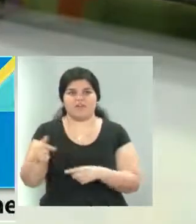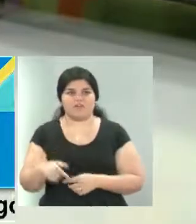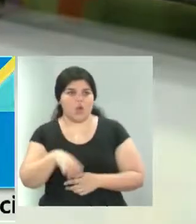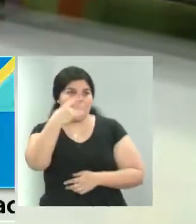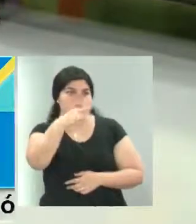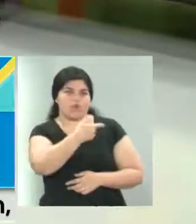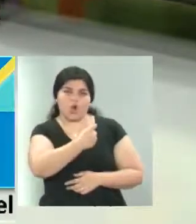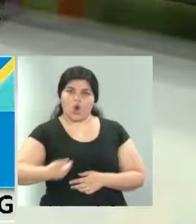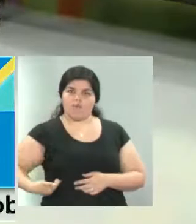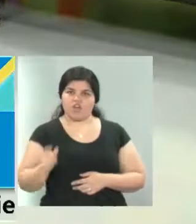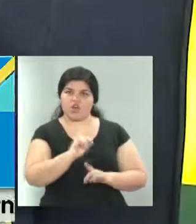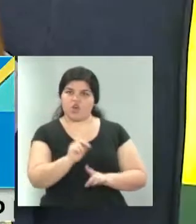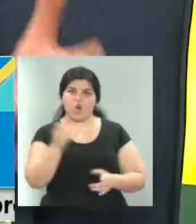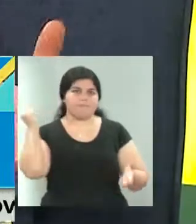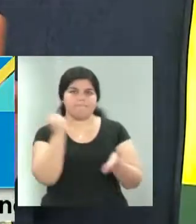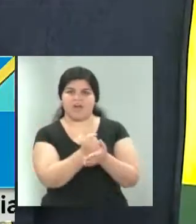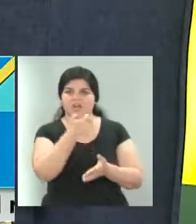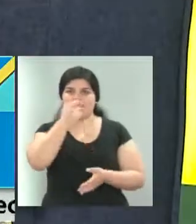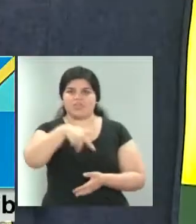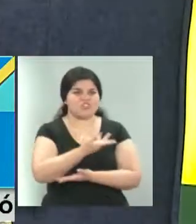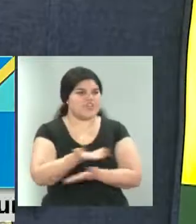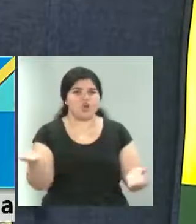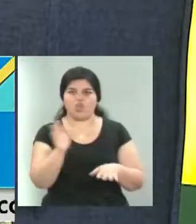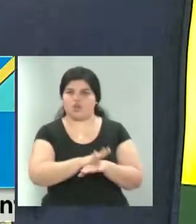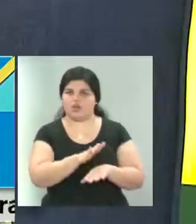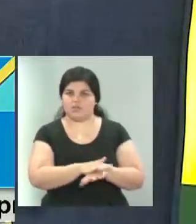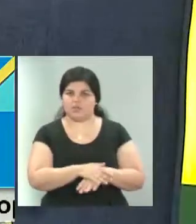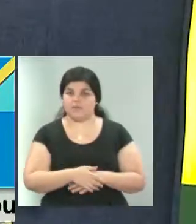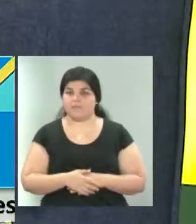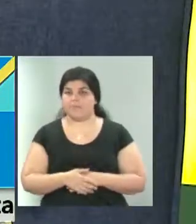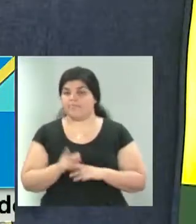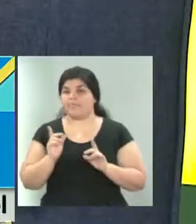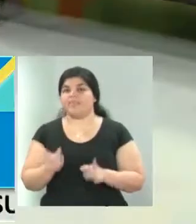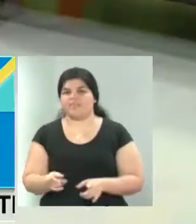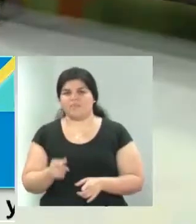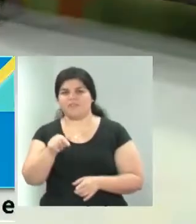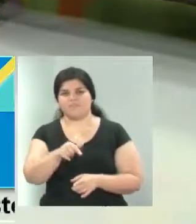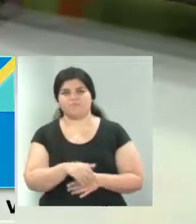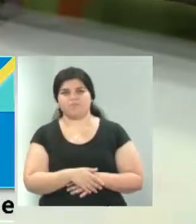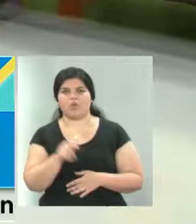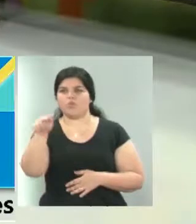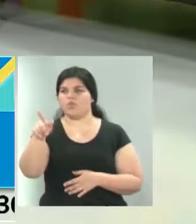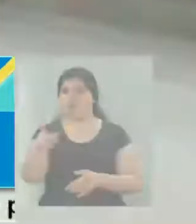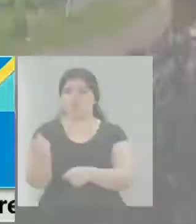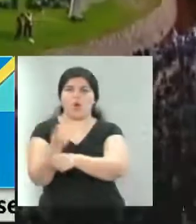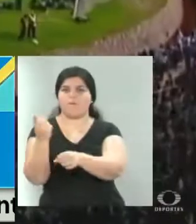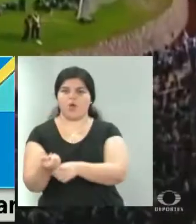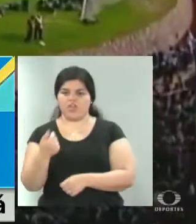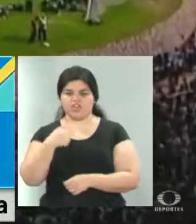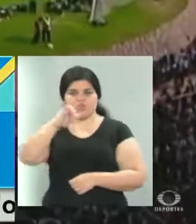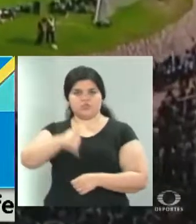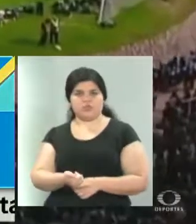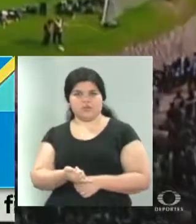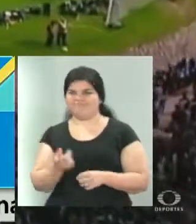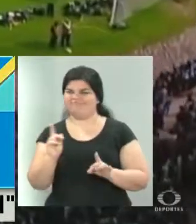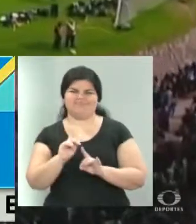gobierno de turno. La marca Mendoza es la marca de todos. Yo lo tomé por ese lado, digo, no, que un debate ustedes no pudieron, nosotros sí. Eso no, yo nunca me